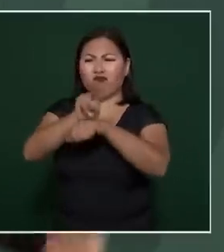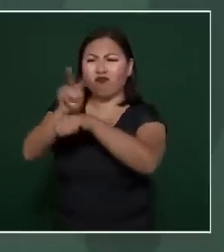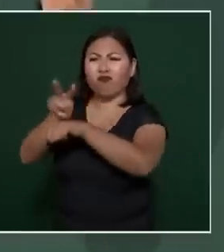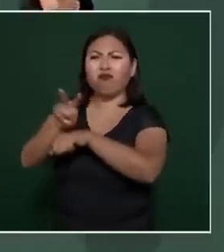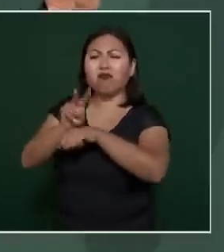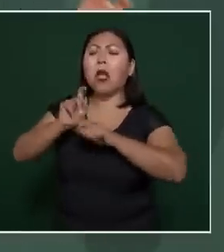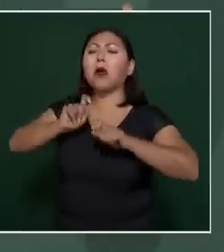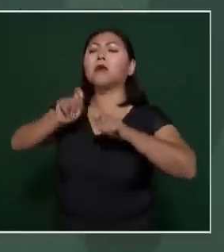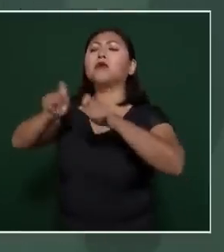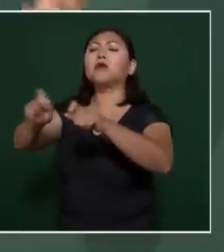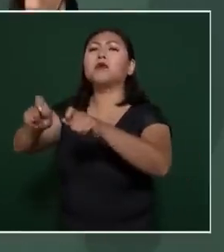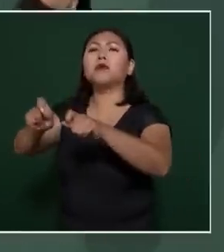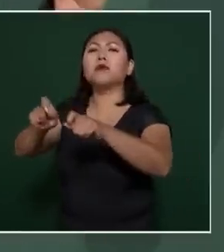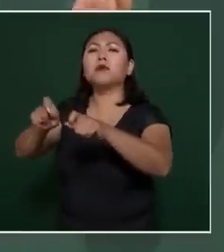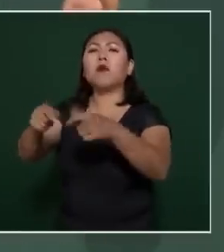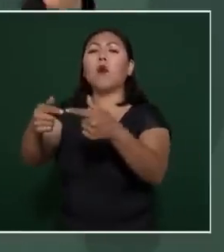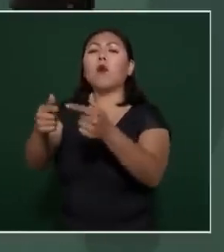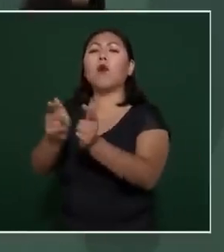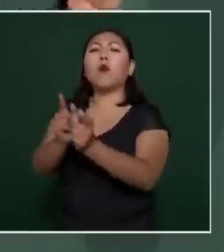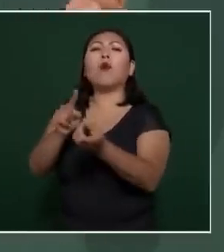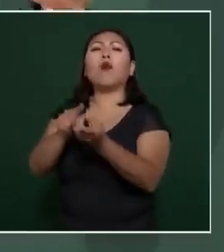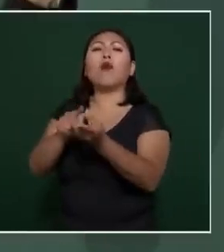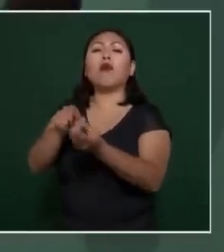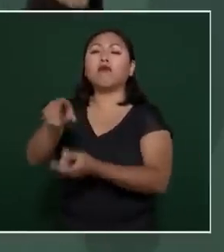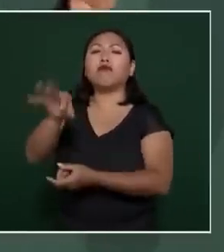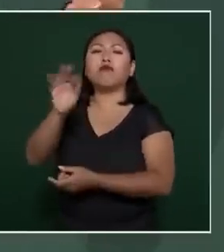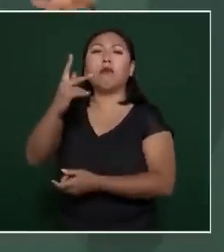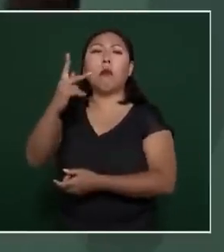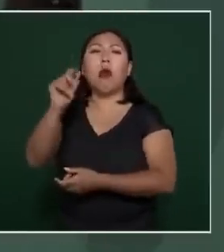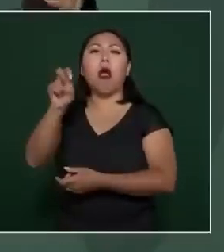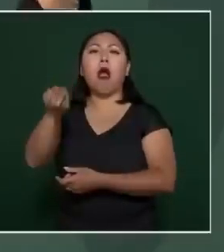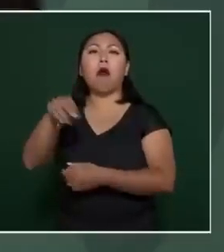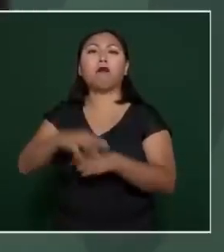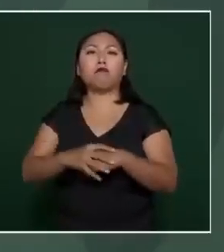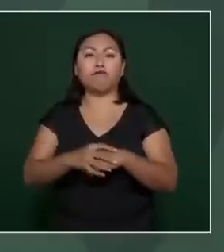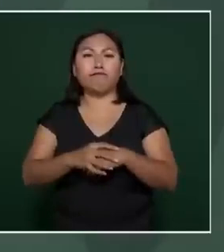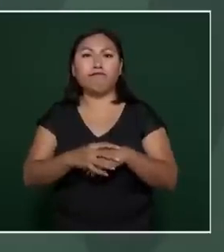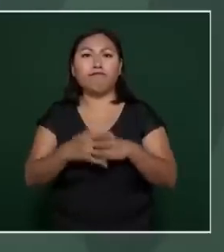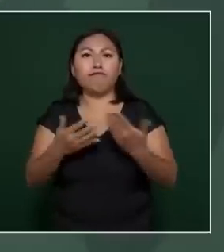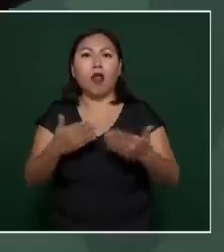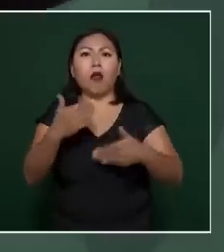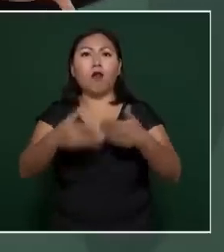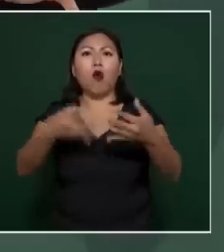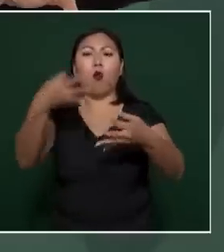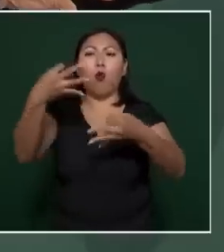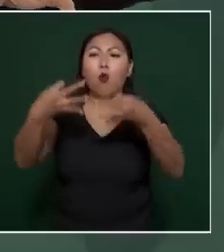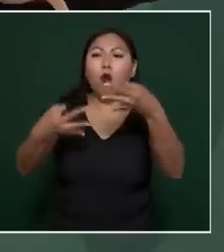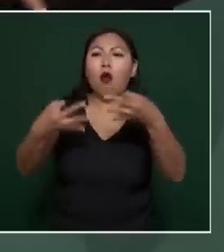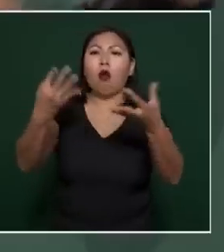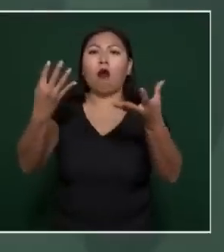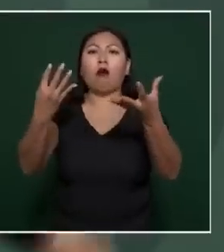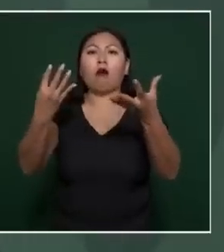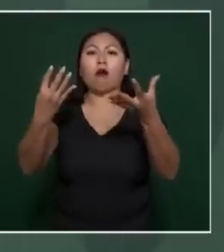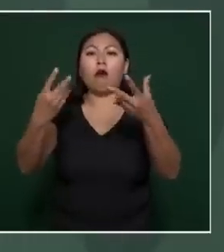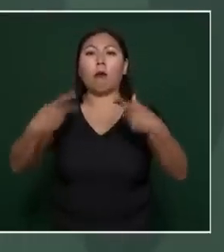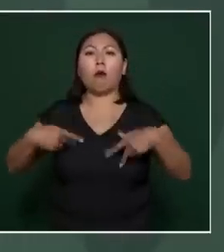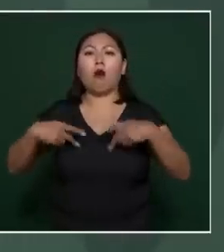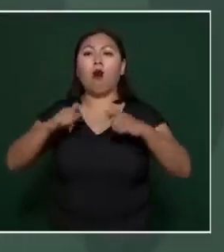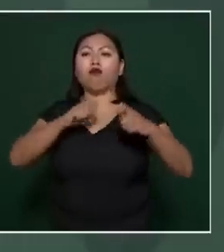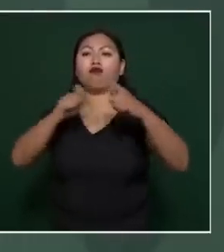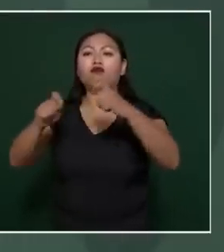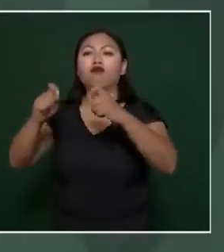Y jueces, magistrados, ministros del PAN, o sea, les entregaron completamente ese